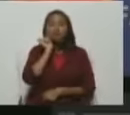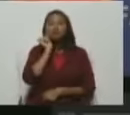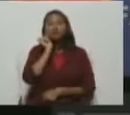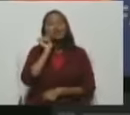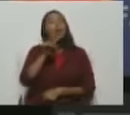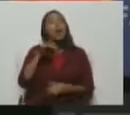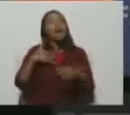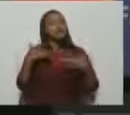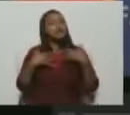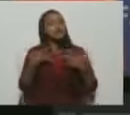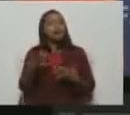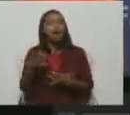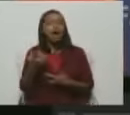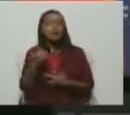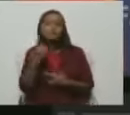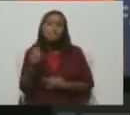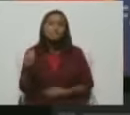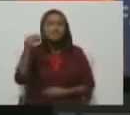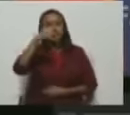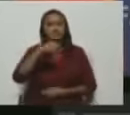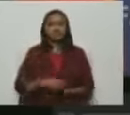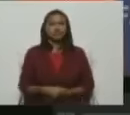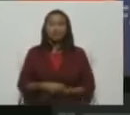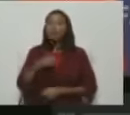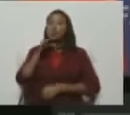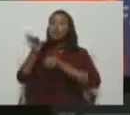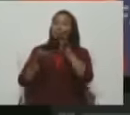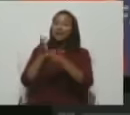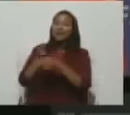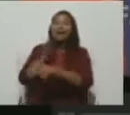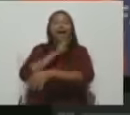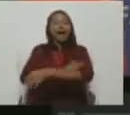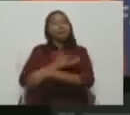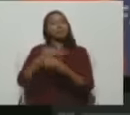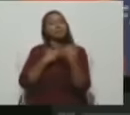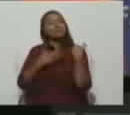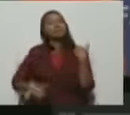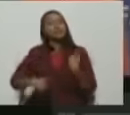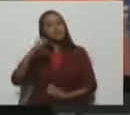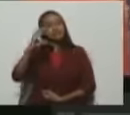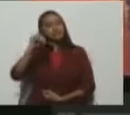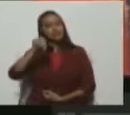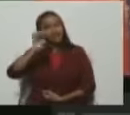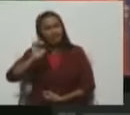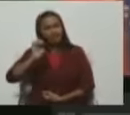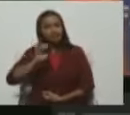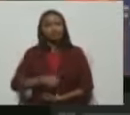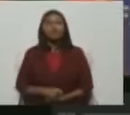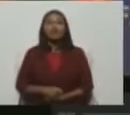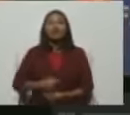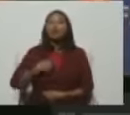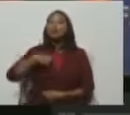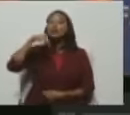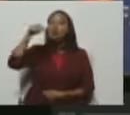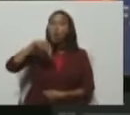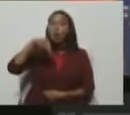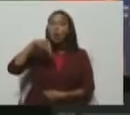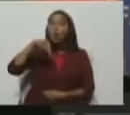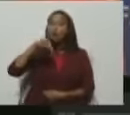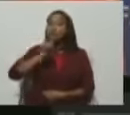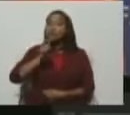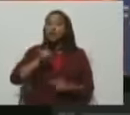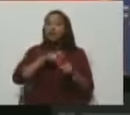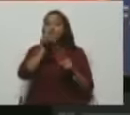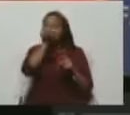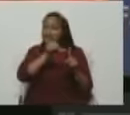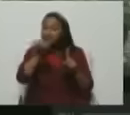decía el doctor Elvis Amoroso. No es hoy, son los días, las semanas y los meses que